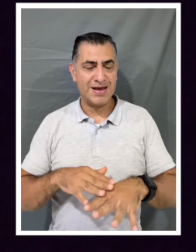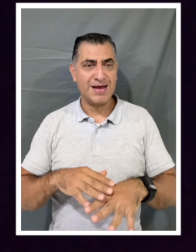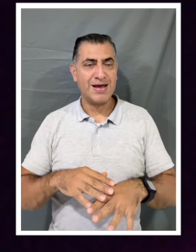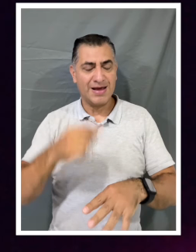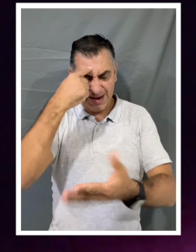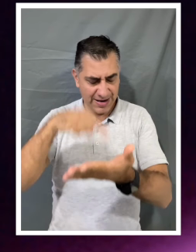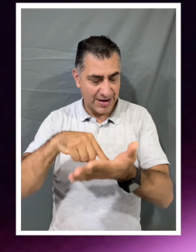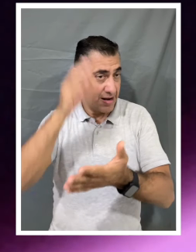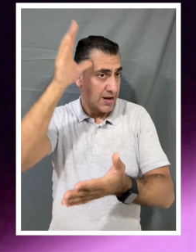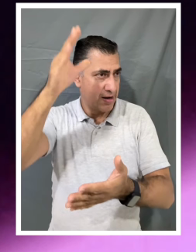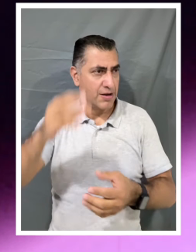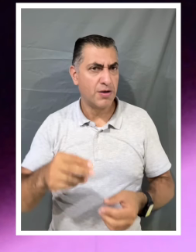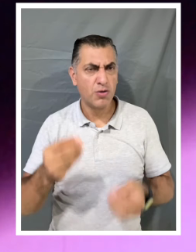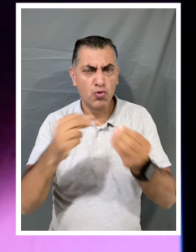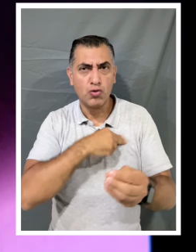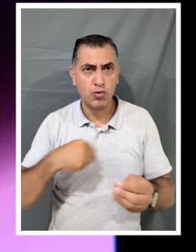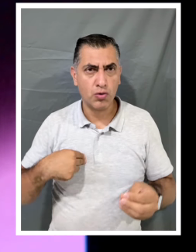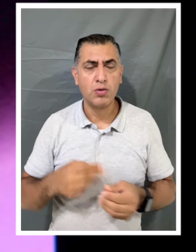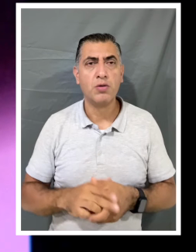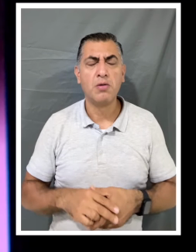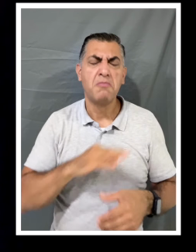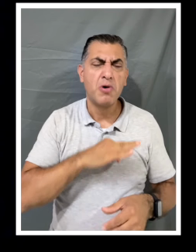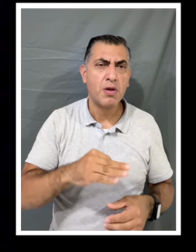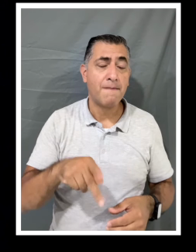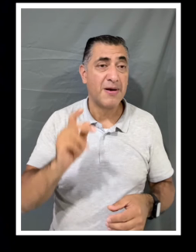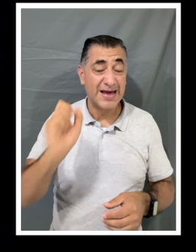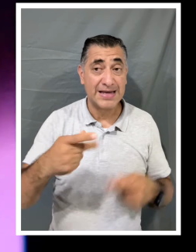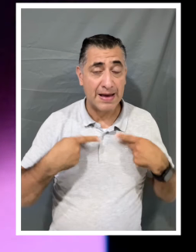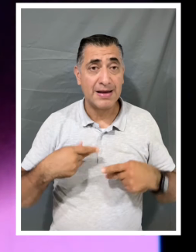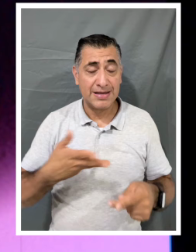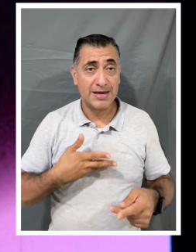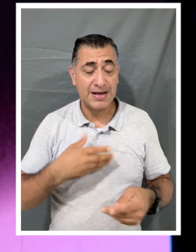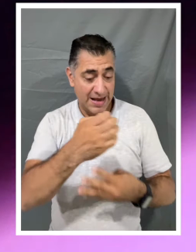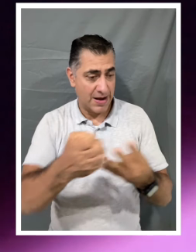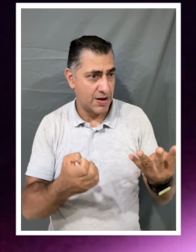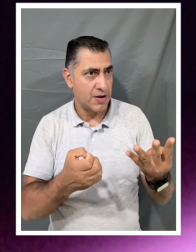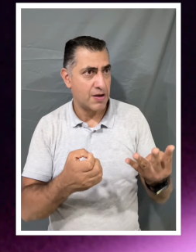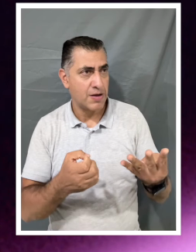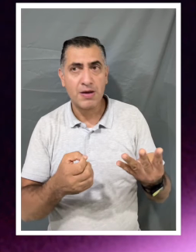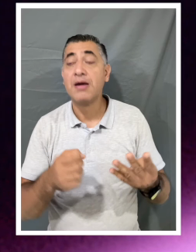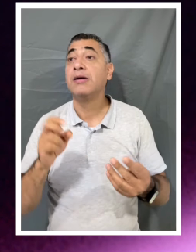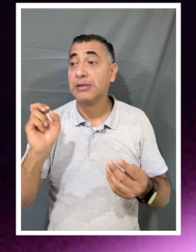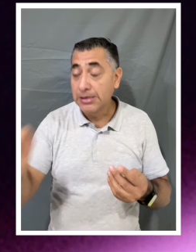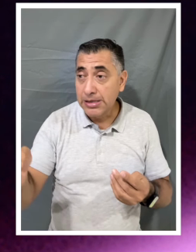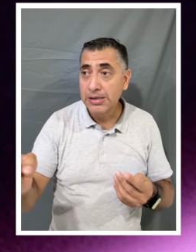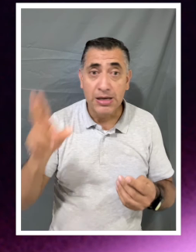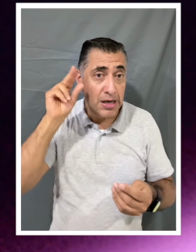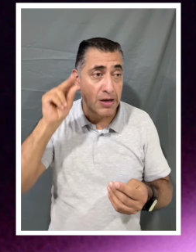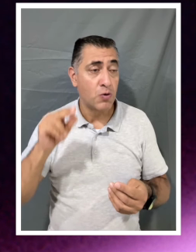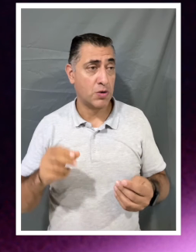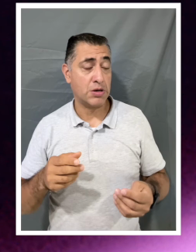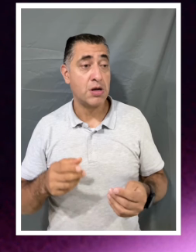responsabilidad de compartir nuestra fe Pero quien tiene Don de evangelista bueno cualquiera que lo escucha se convierte es 90 por de